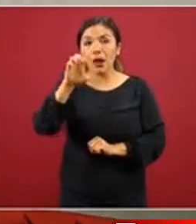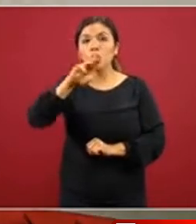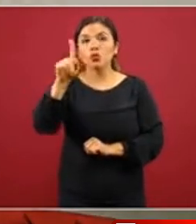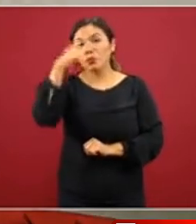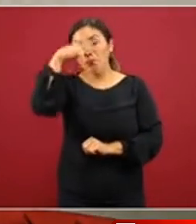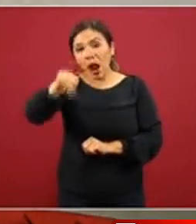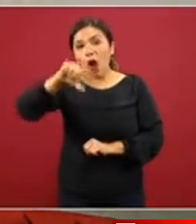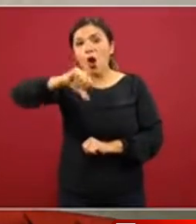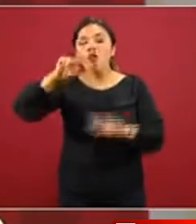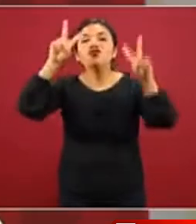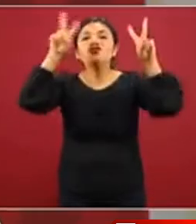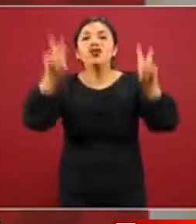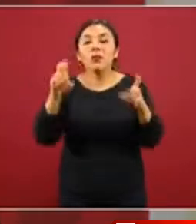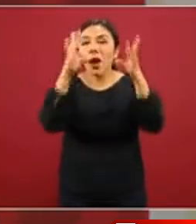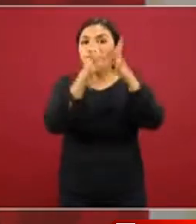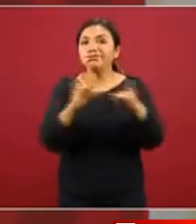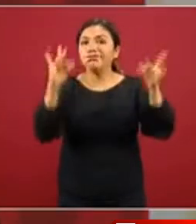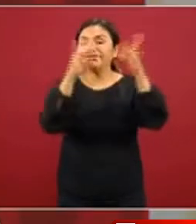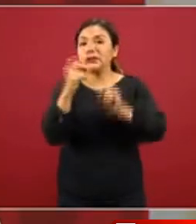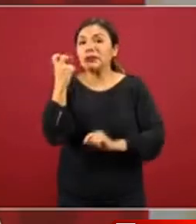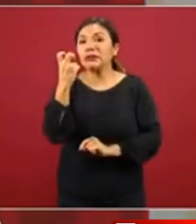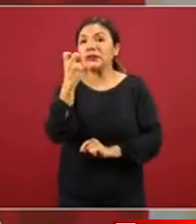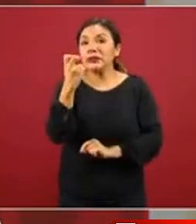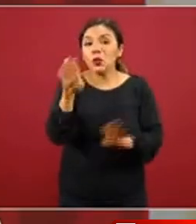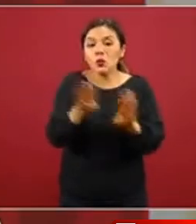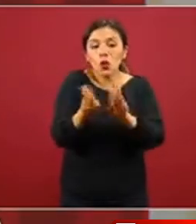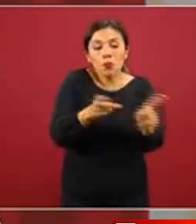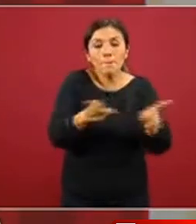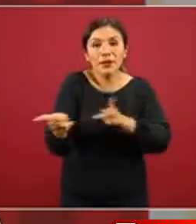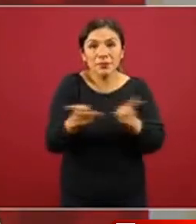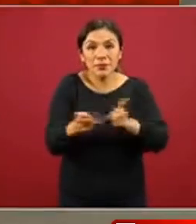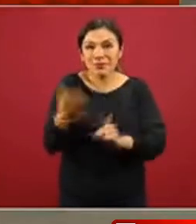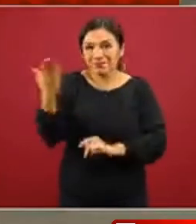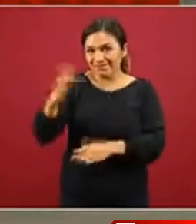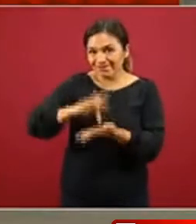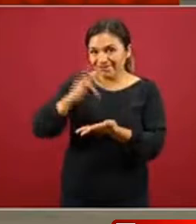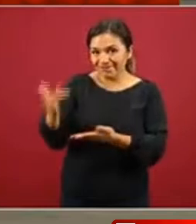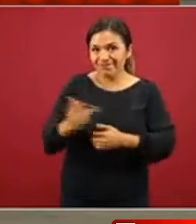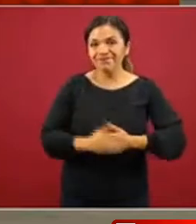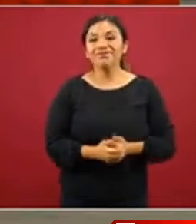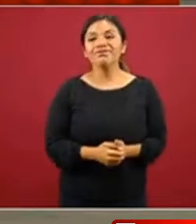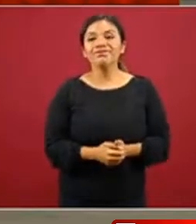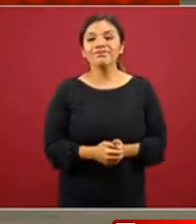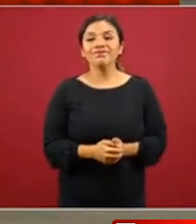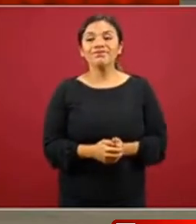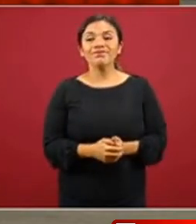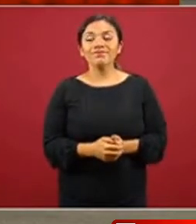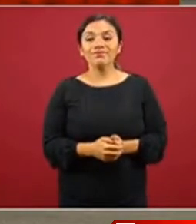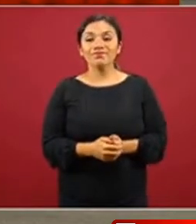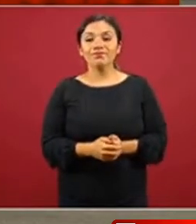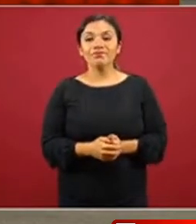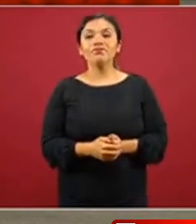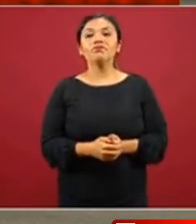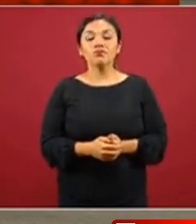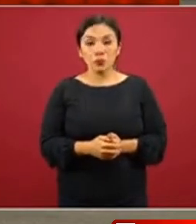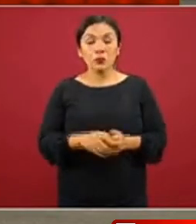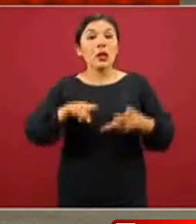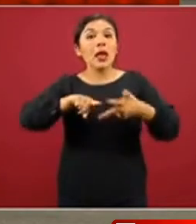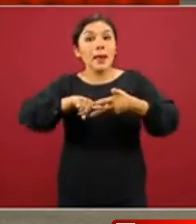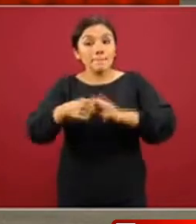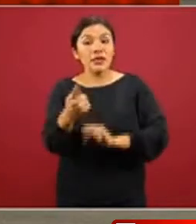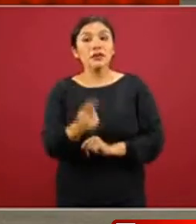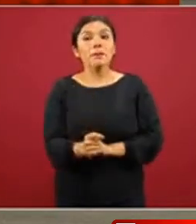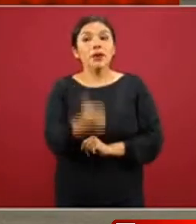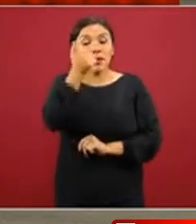componente temático de hoy, hablarnos precisamente de estos preparativos. Doctor, muchas gracias por estar con nosotros. Gracias. Y empezaremos